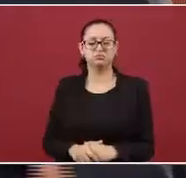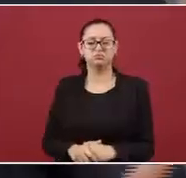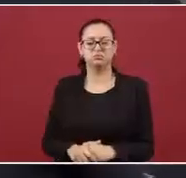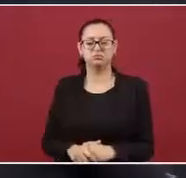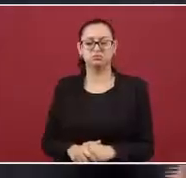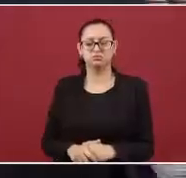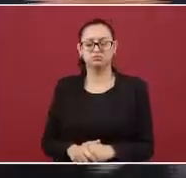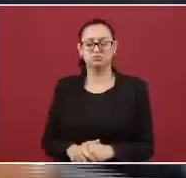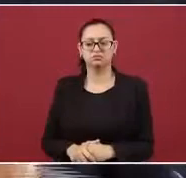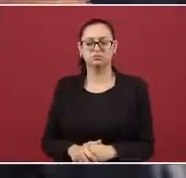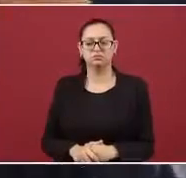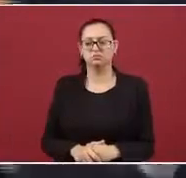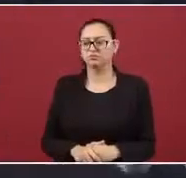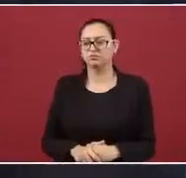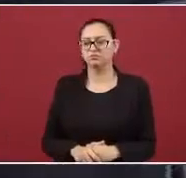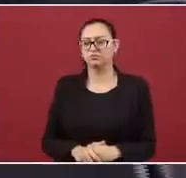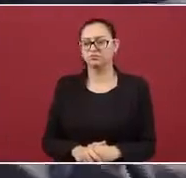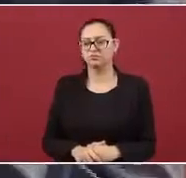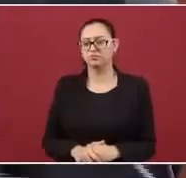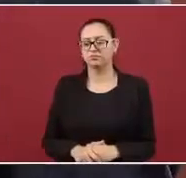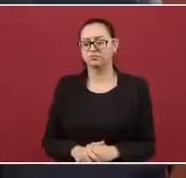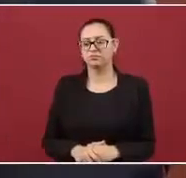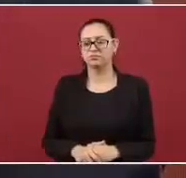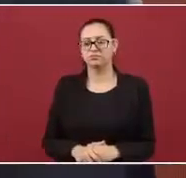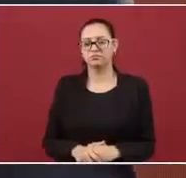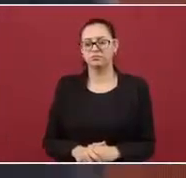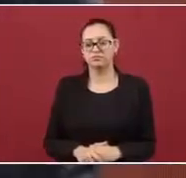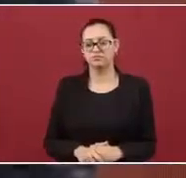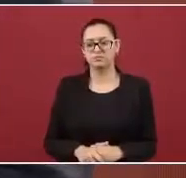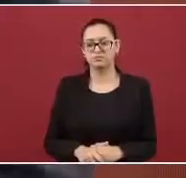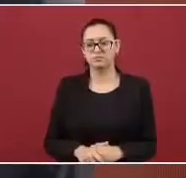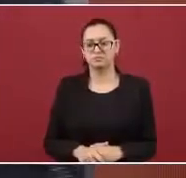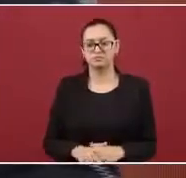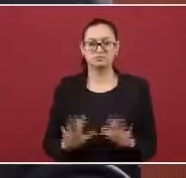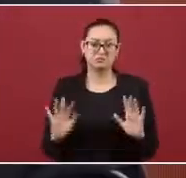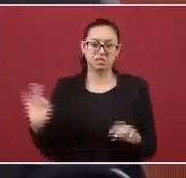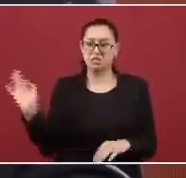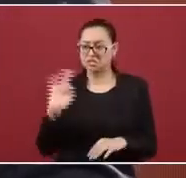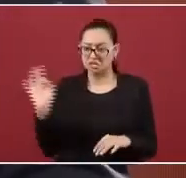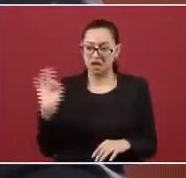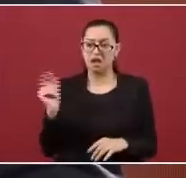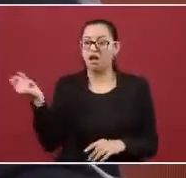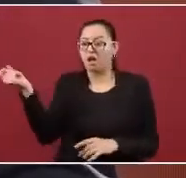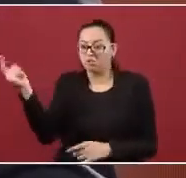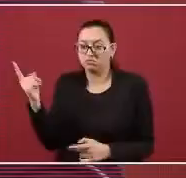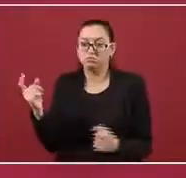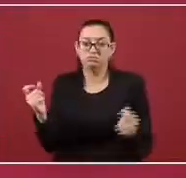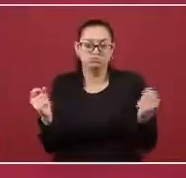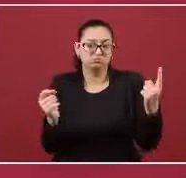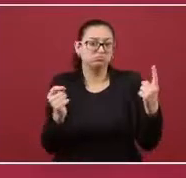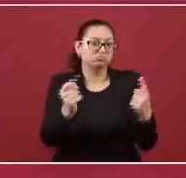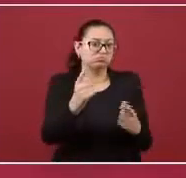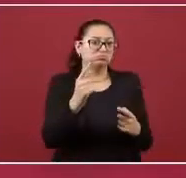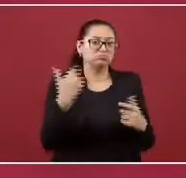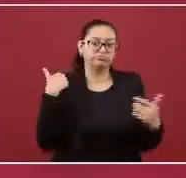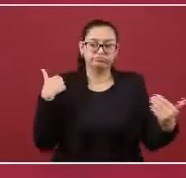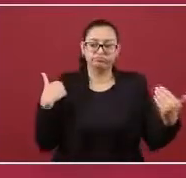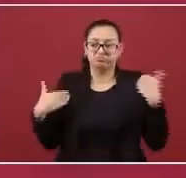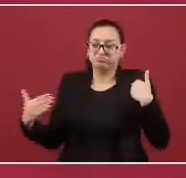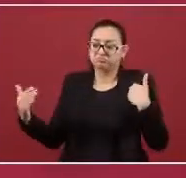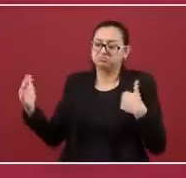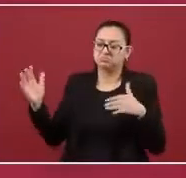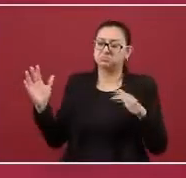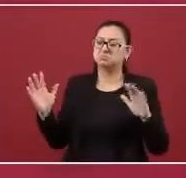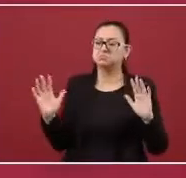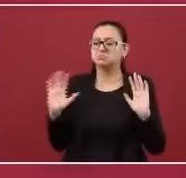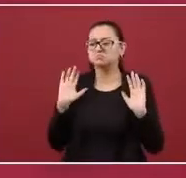Van a haber señalamientos, ¿no? Pero de ninguna manera nosotros